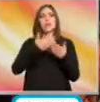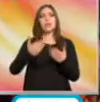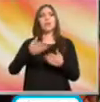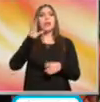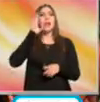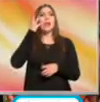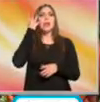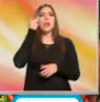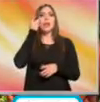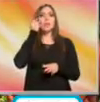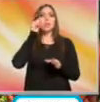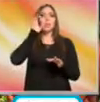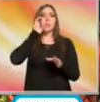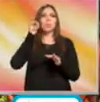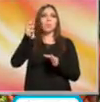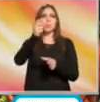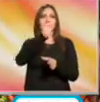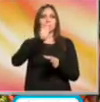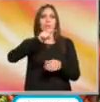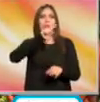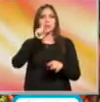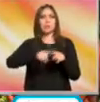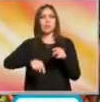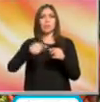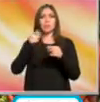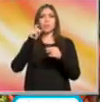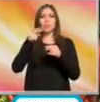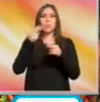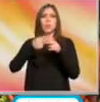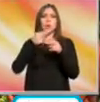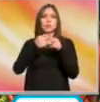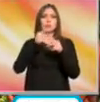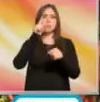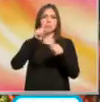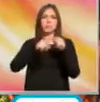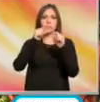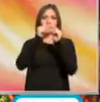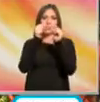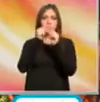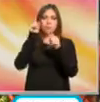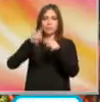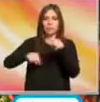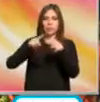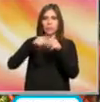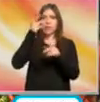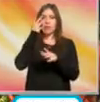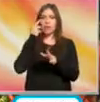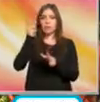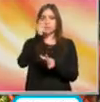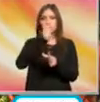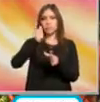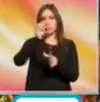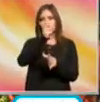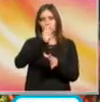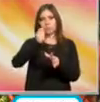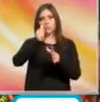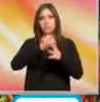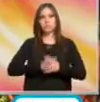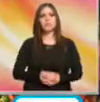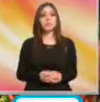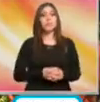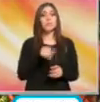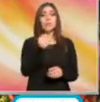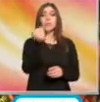limones. Le vamos a quitar los huesitos. ¿Cómo rico vamos? que es, Ay, ¿no? Dios mío, es que sueltan los aromas. ¿Ya estamos, Quique? Yo ya. Nada más te vas a comer Bueno.